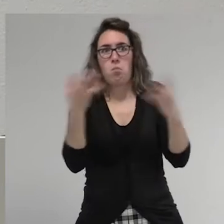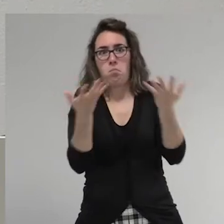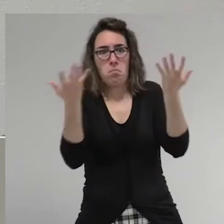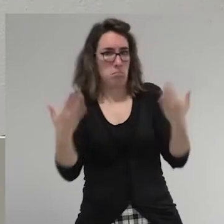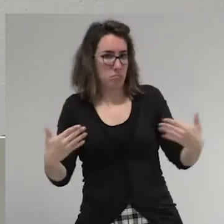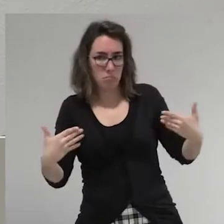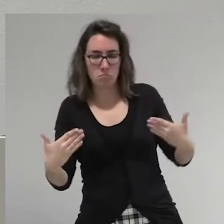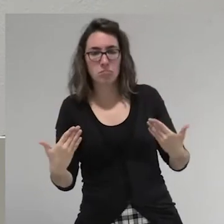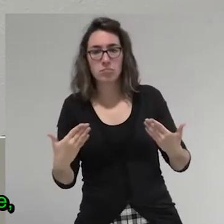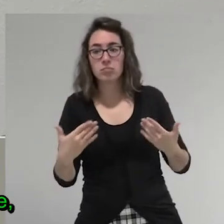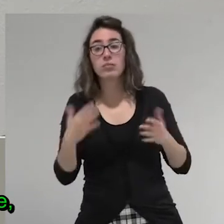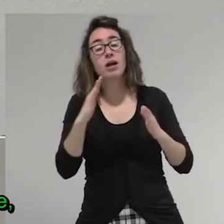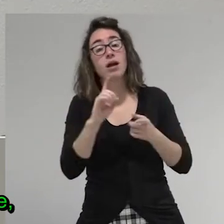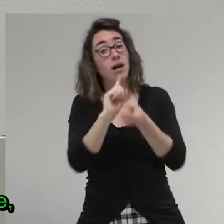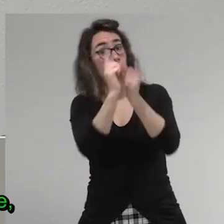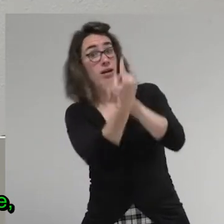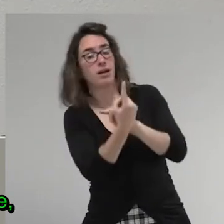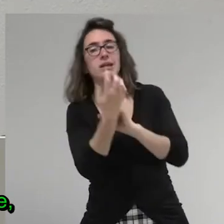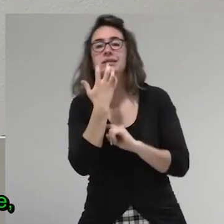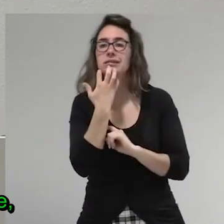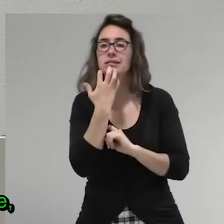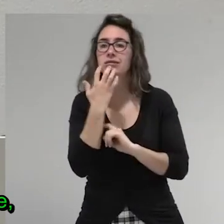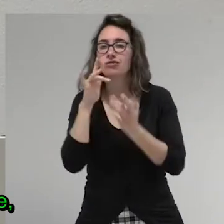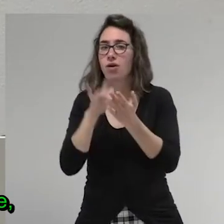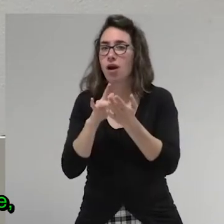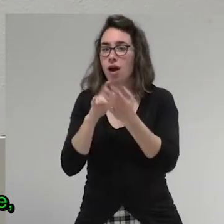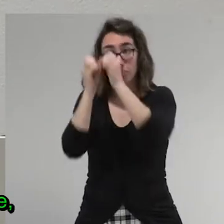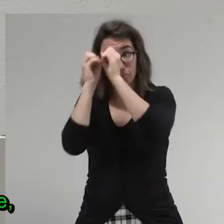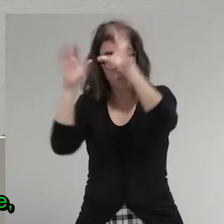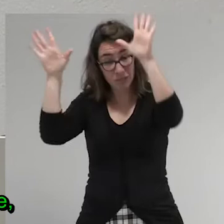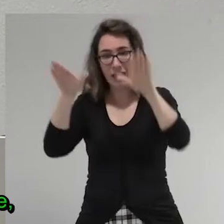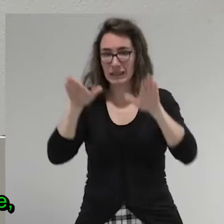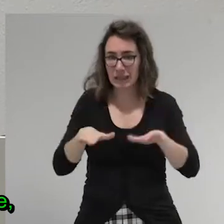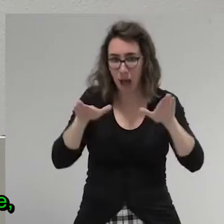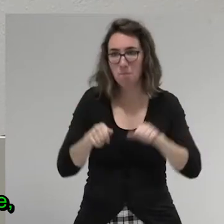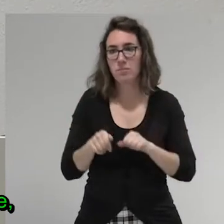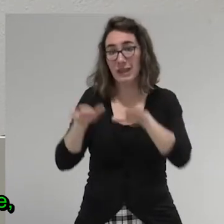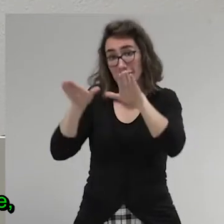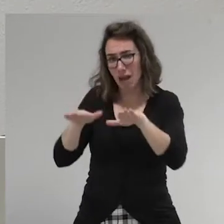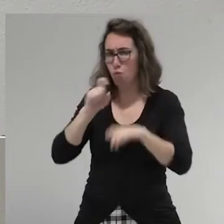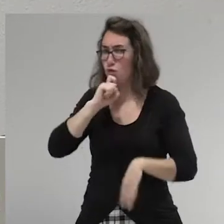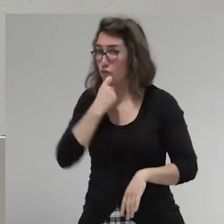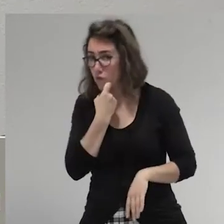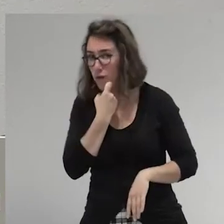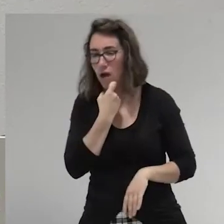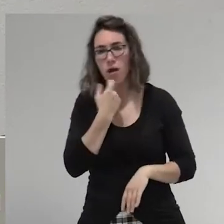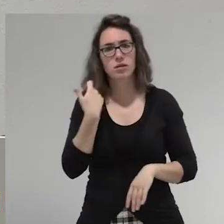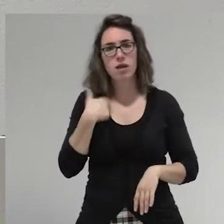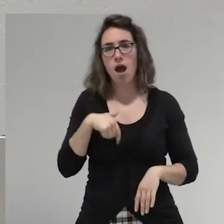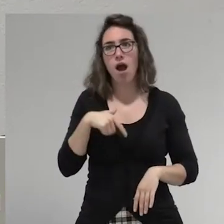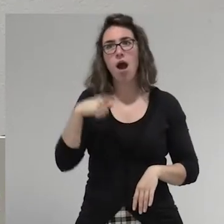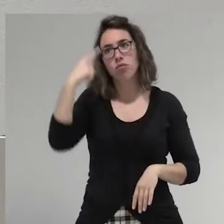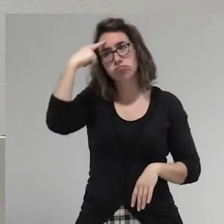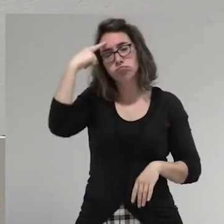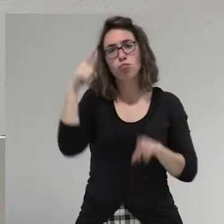Cuando entra de por medio el imaginario del Islam y la islamofobia, digamos directamente, hay una especie de connivencia,